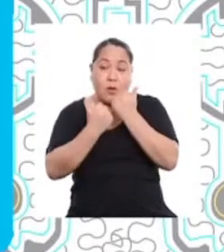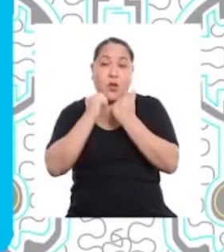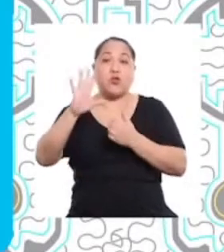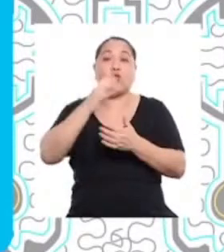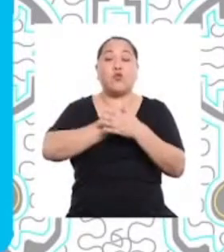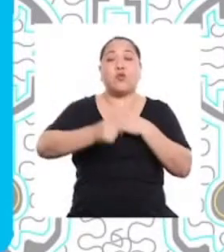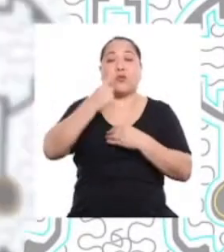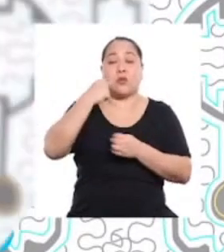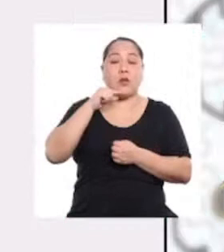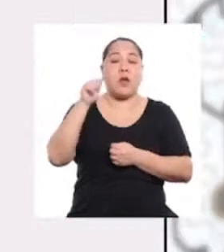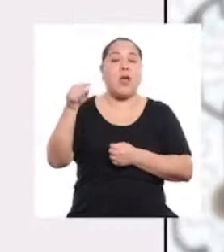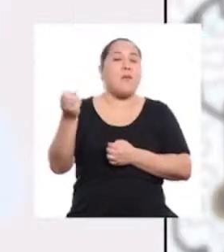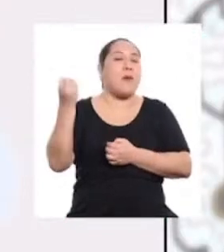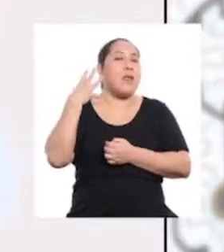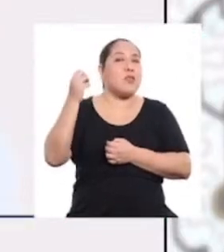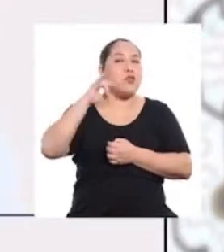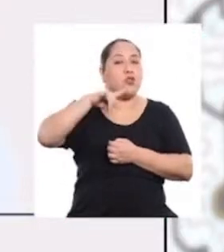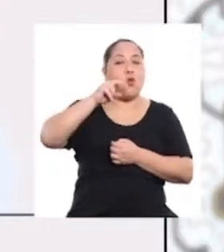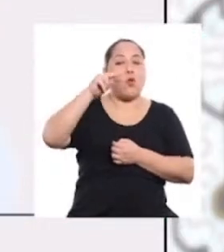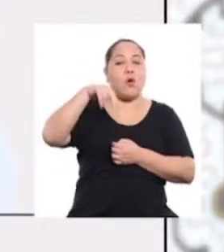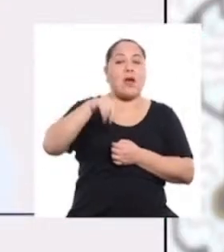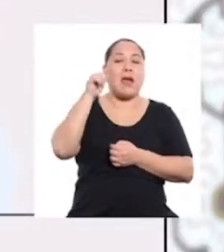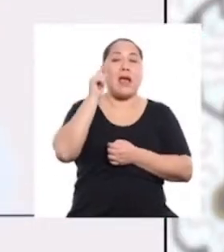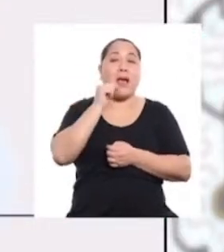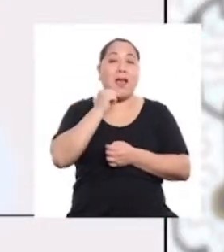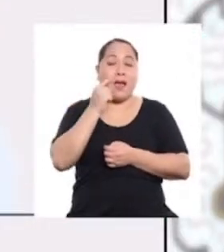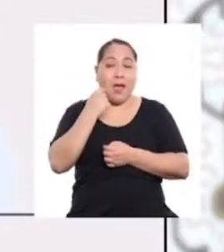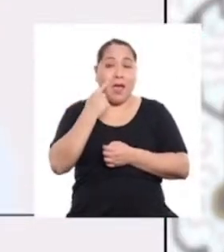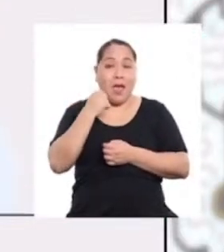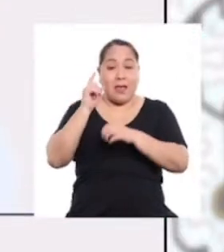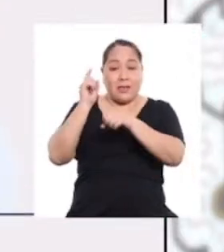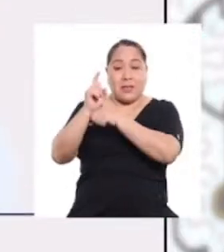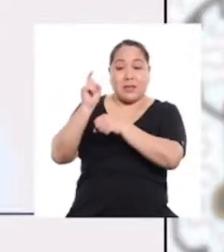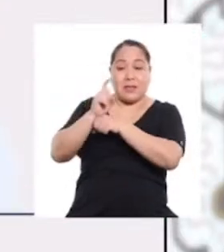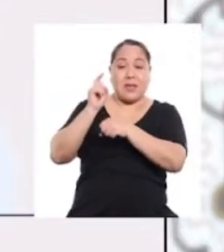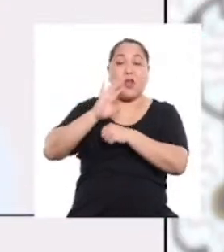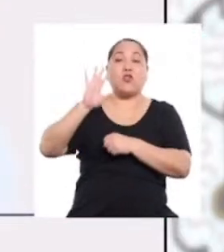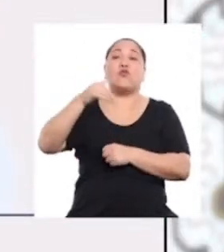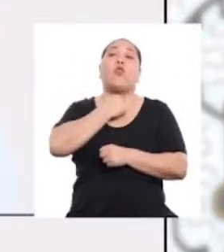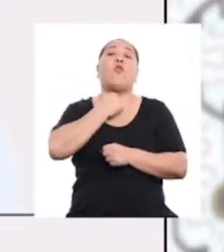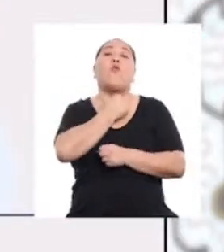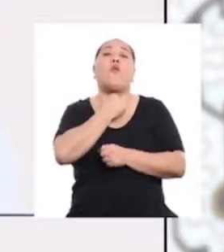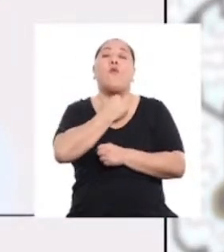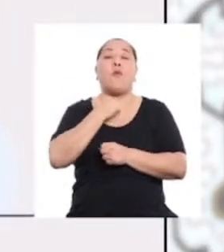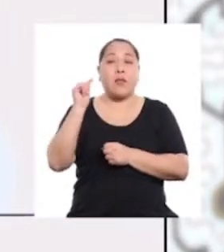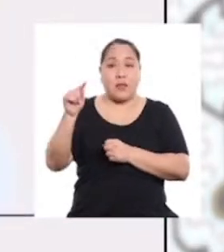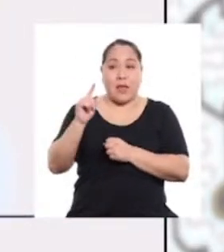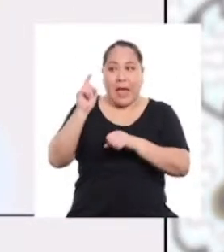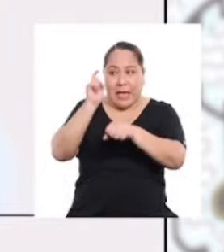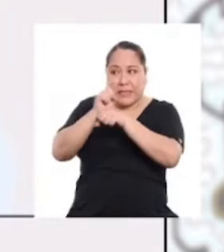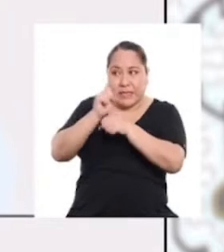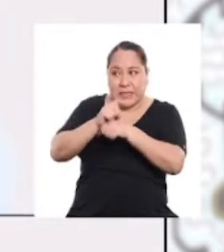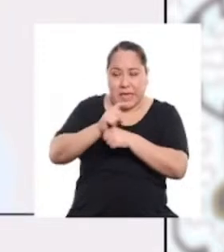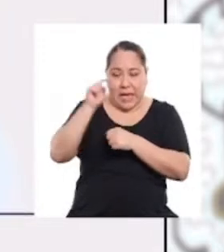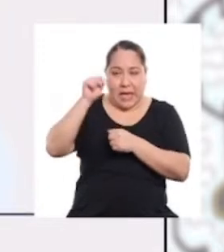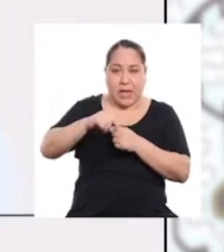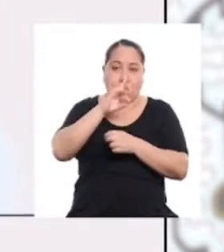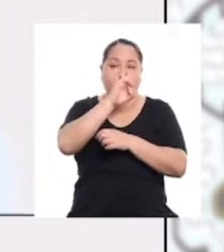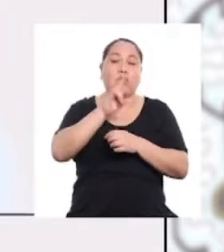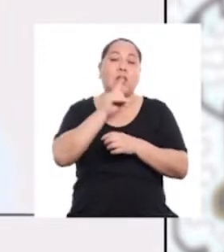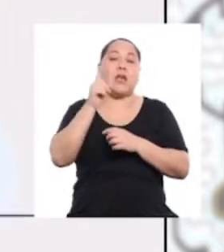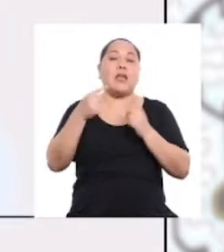me ha contado Juan que él está enseñando a sus abuelitos a usar el Internet. Sus abuelos